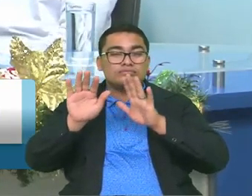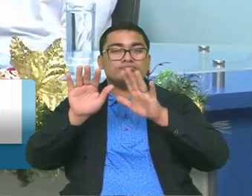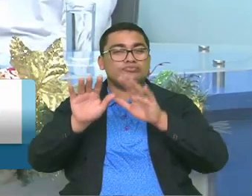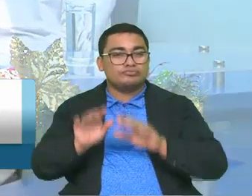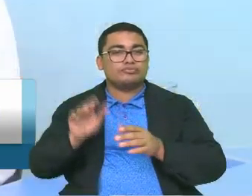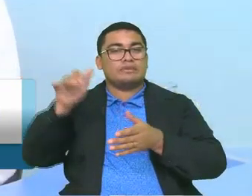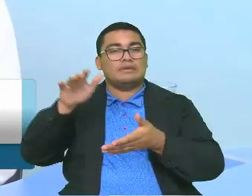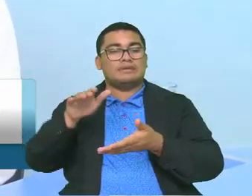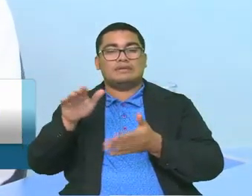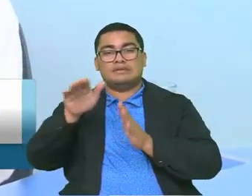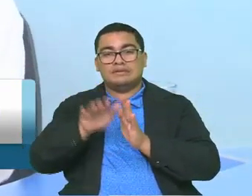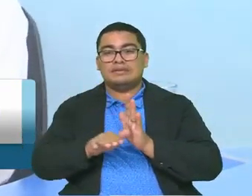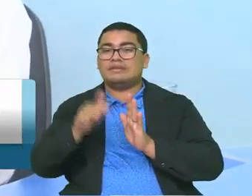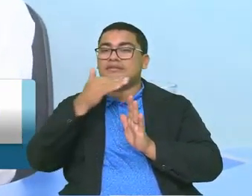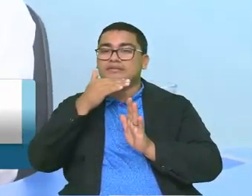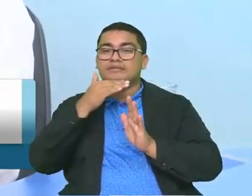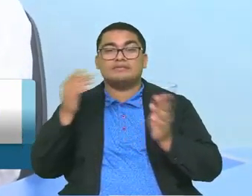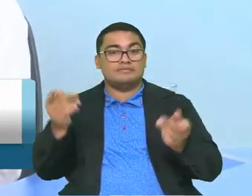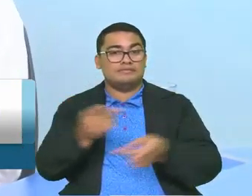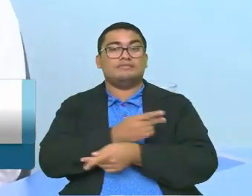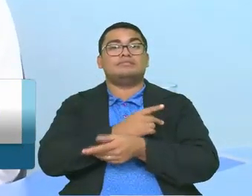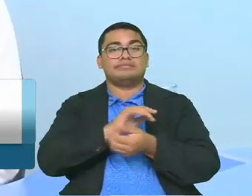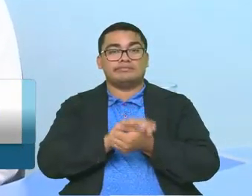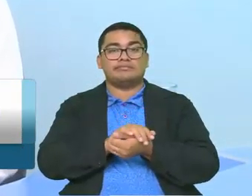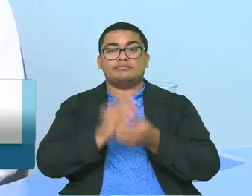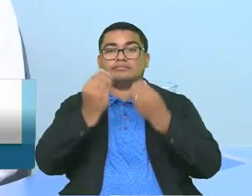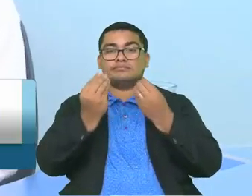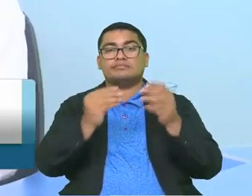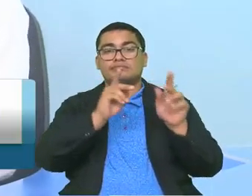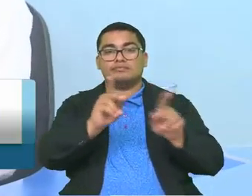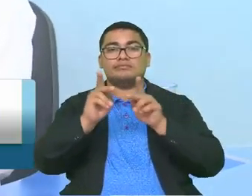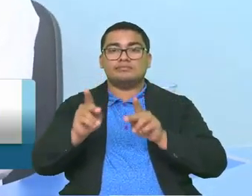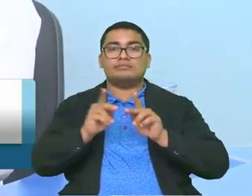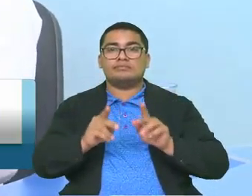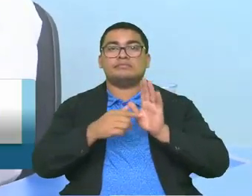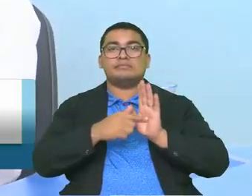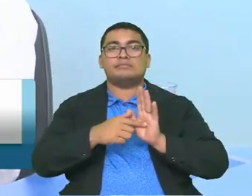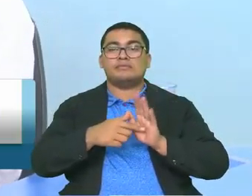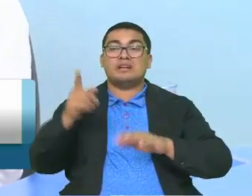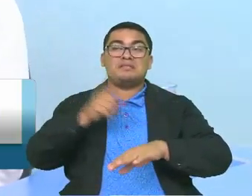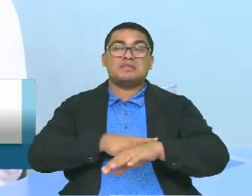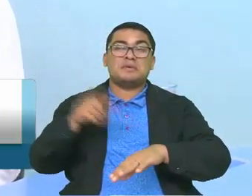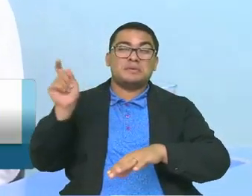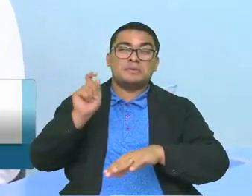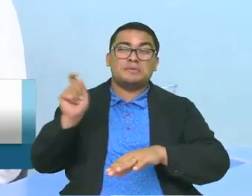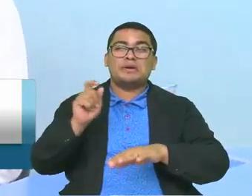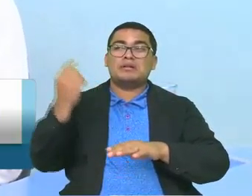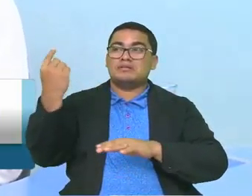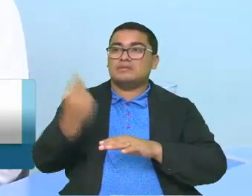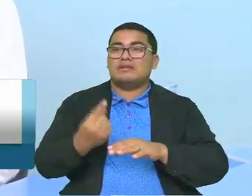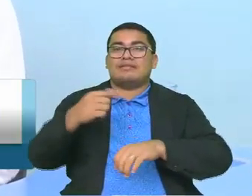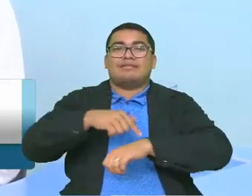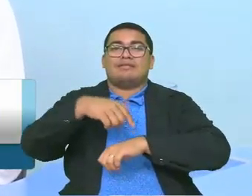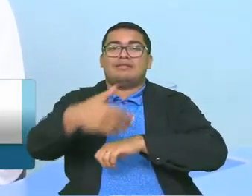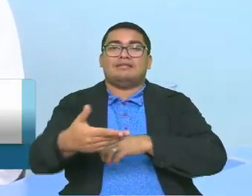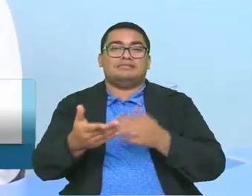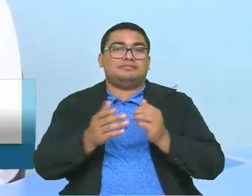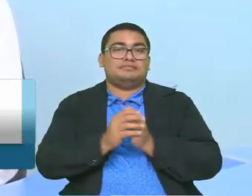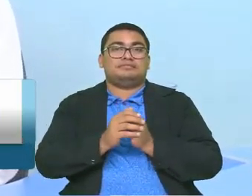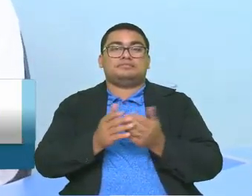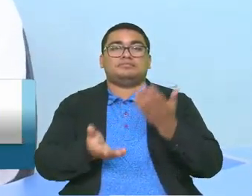y a partir de hace 4 días para acá, yo sentí de que la visión se me bajó. Entonces, ahí la cosa cambia porque